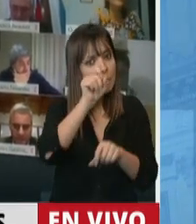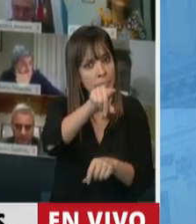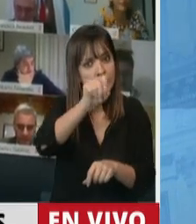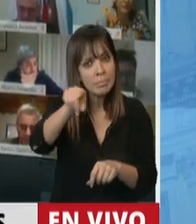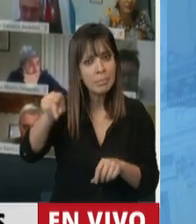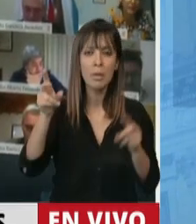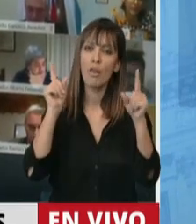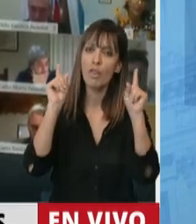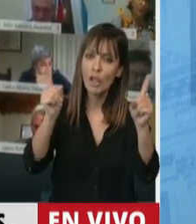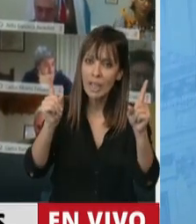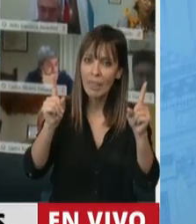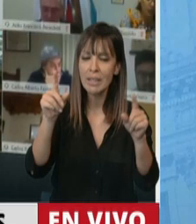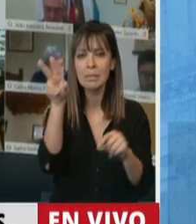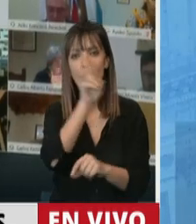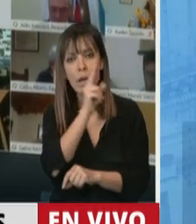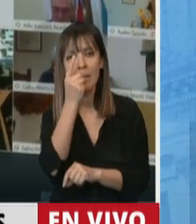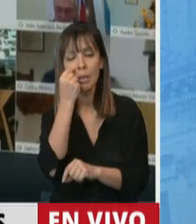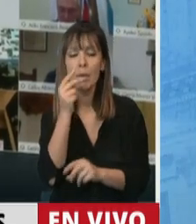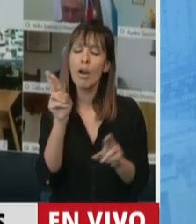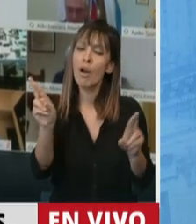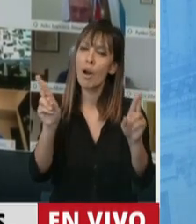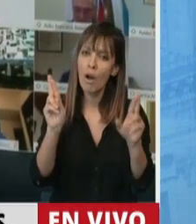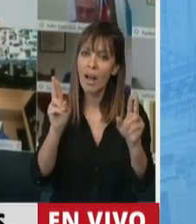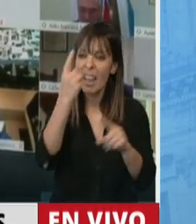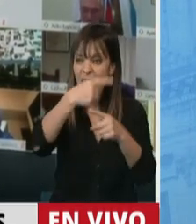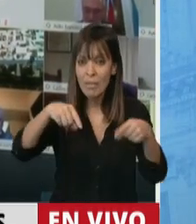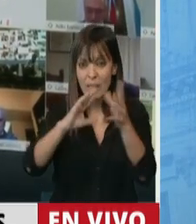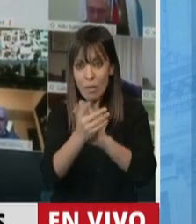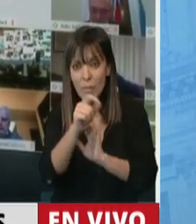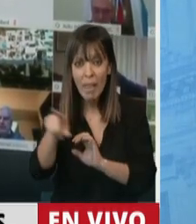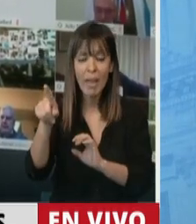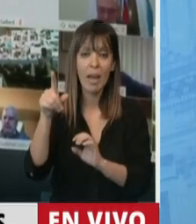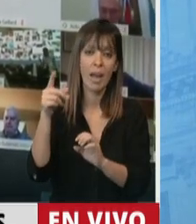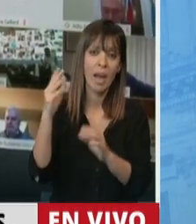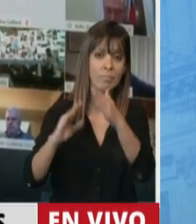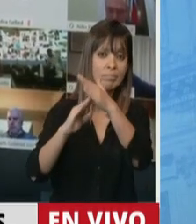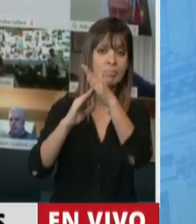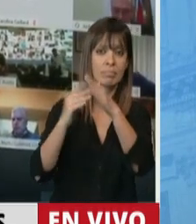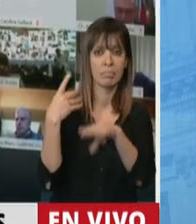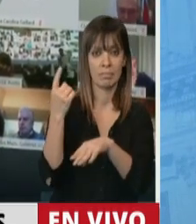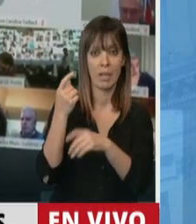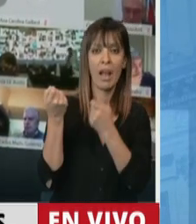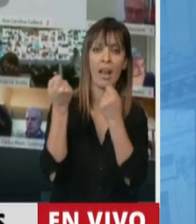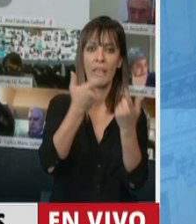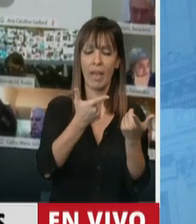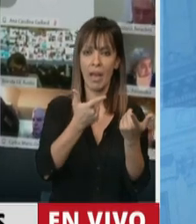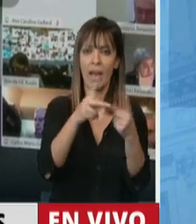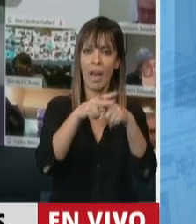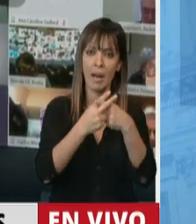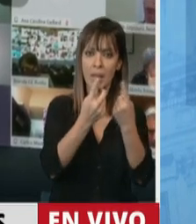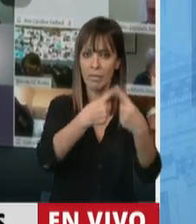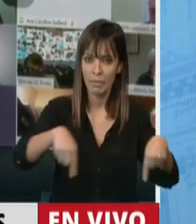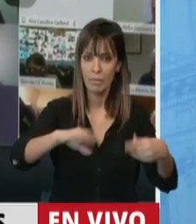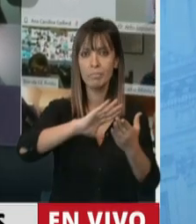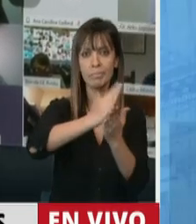que ojalá los diferentes tipos de empleadores les faciliten este tipo de herramientas para que puedan trabajar en cada